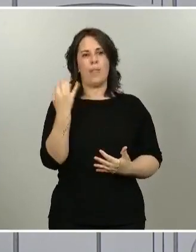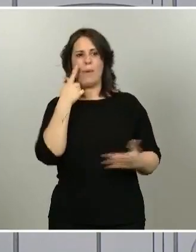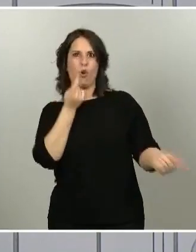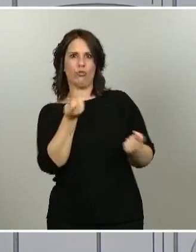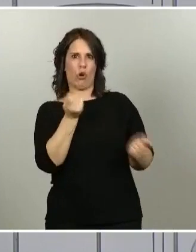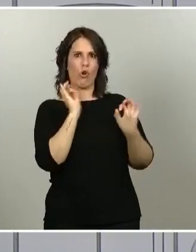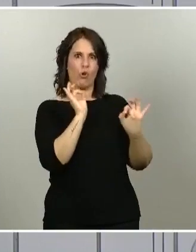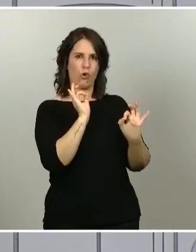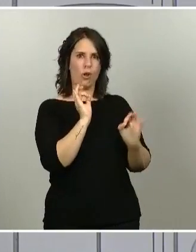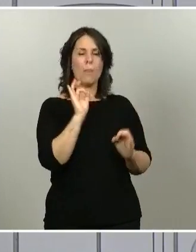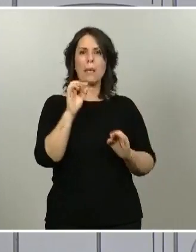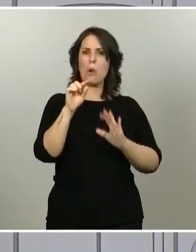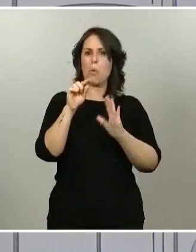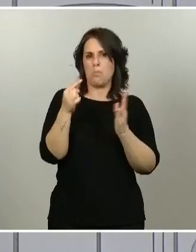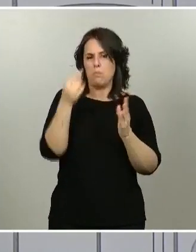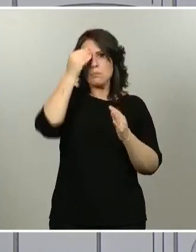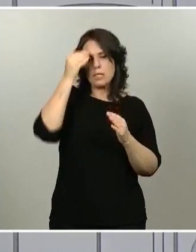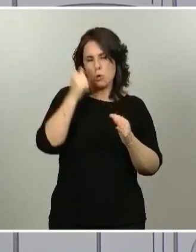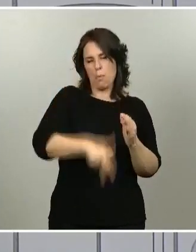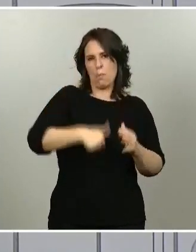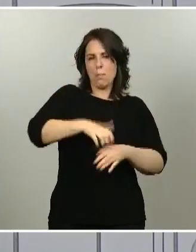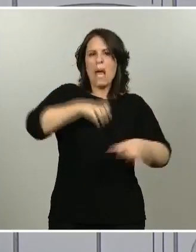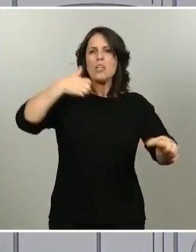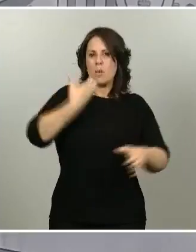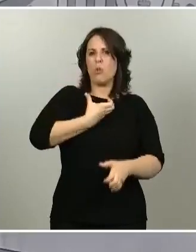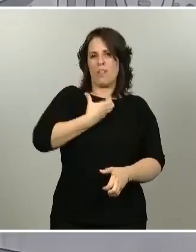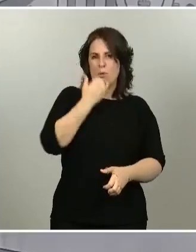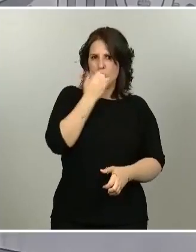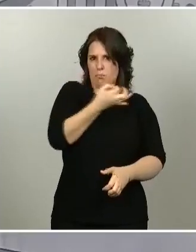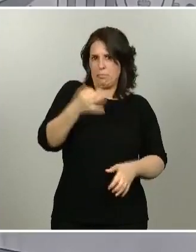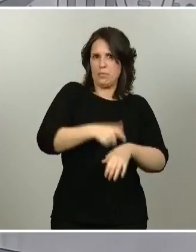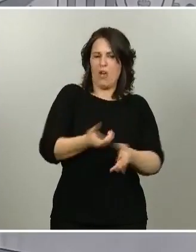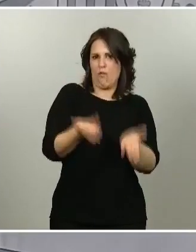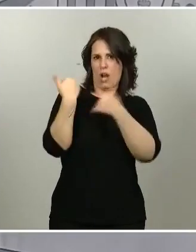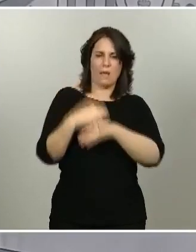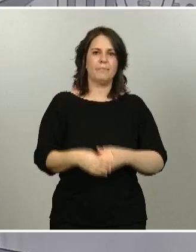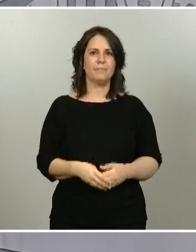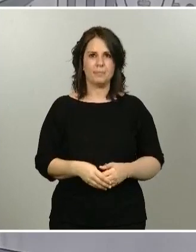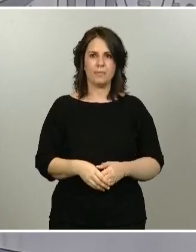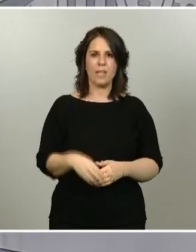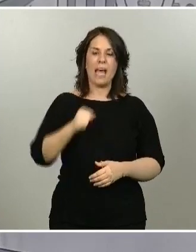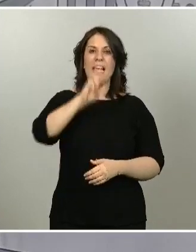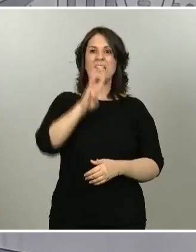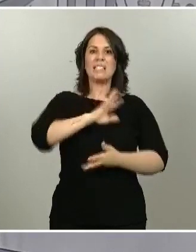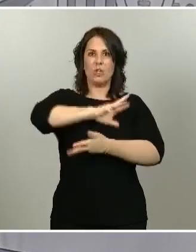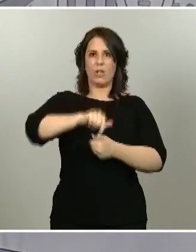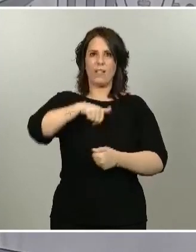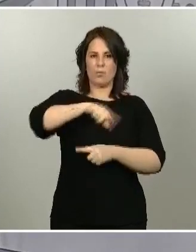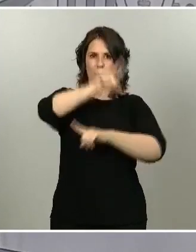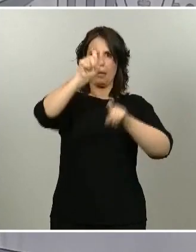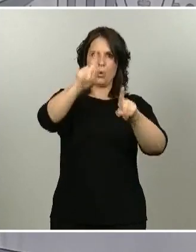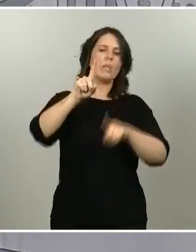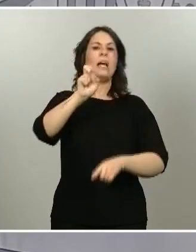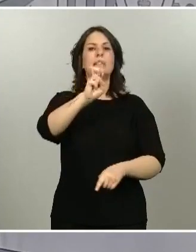medida es apropiada para la gran mayoría de los municipios. Antena 3 Noticias hoy pregunta que en Estados Unidos Las